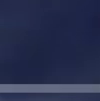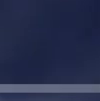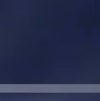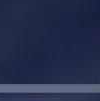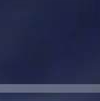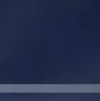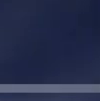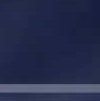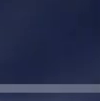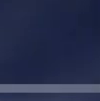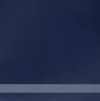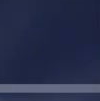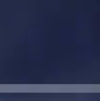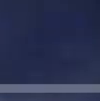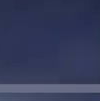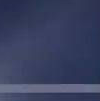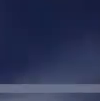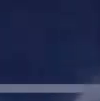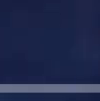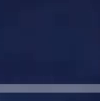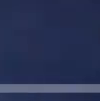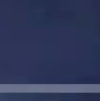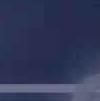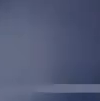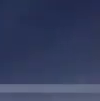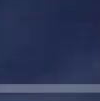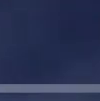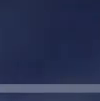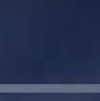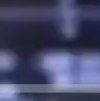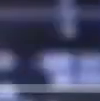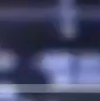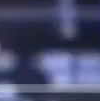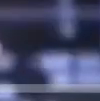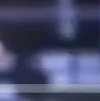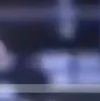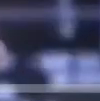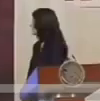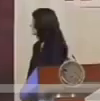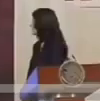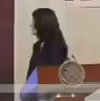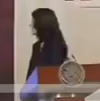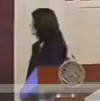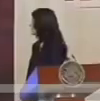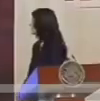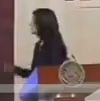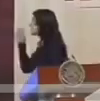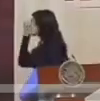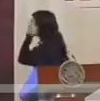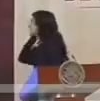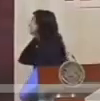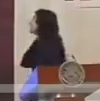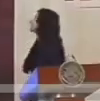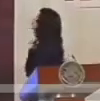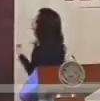ella, con investigación de oposición, con chismes, con todo. Uh-huh. No lo están haciendo.